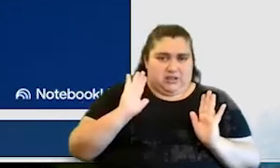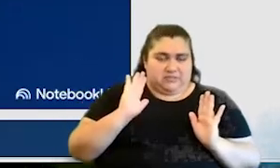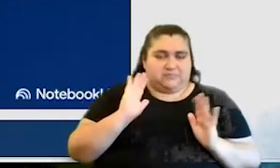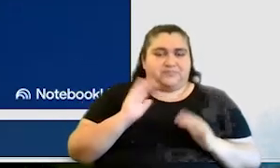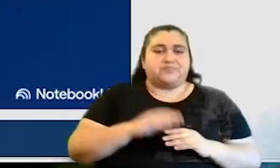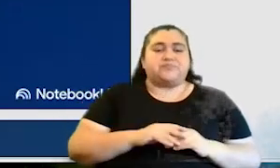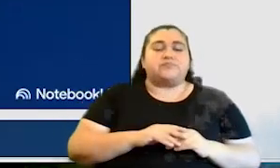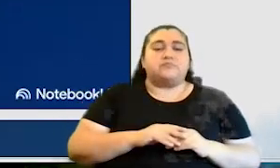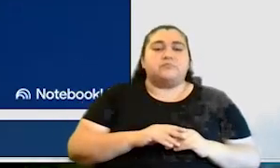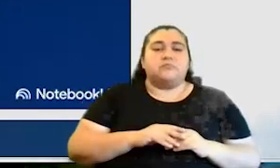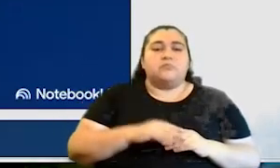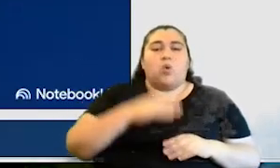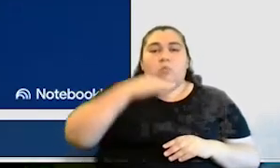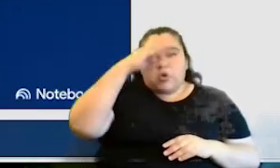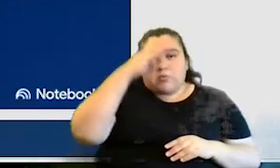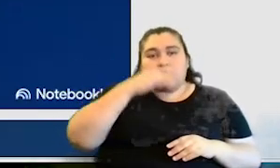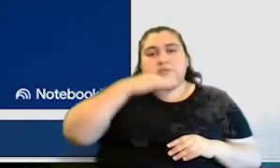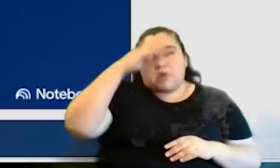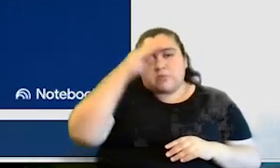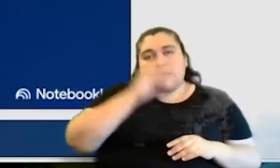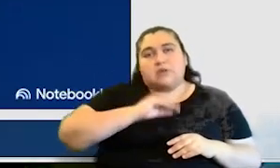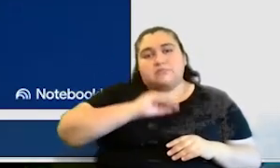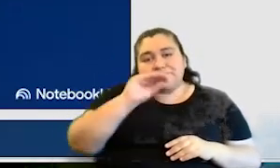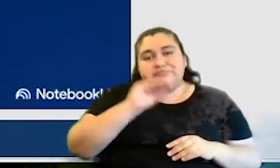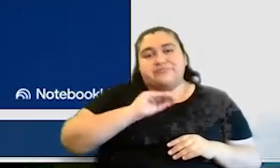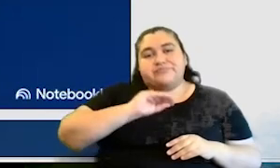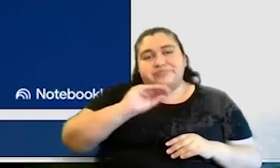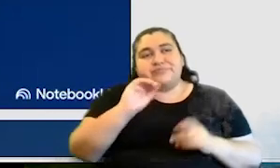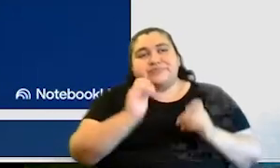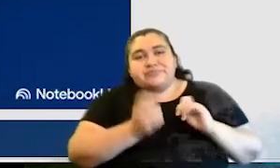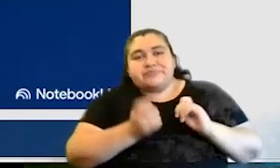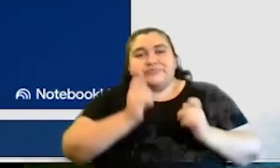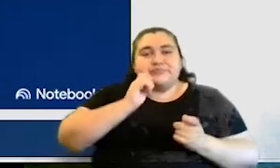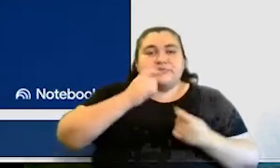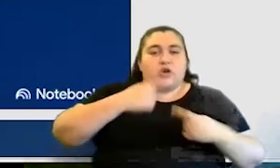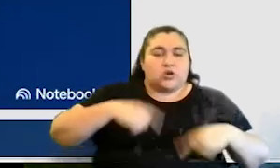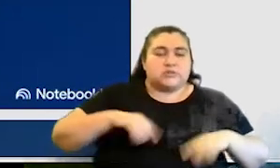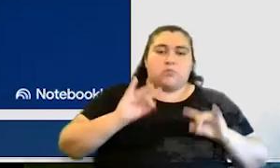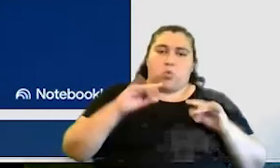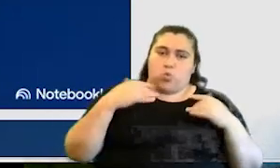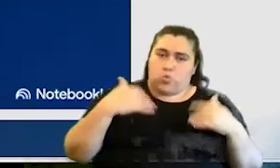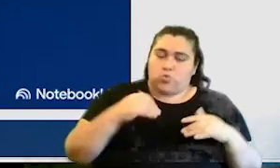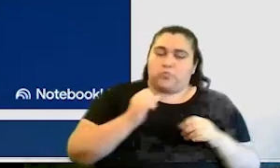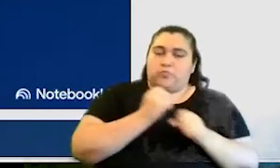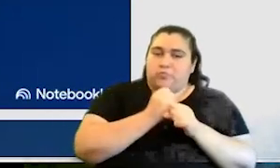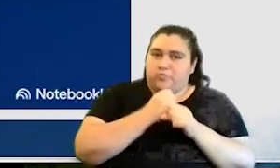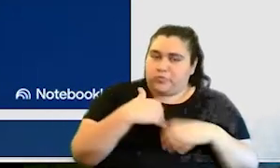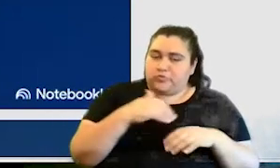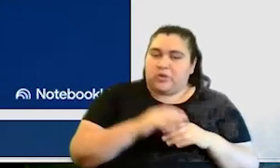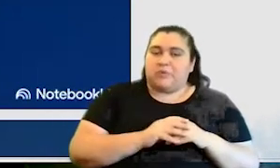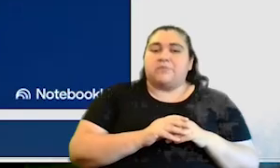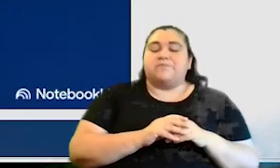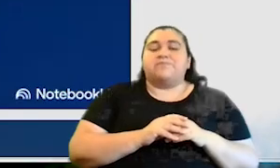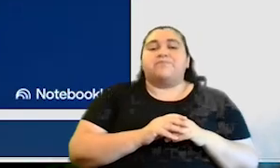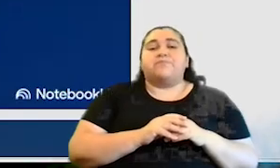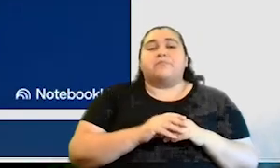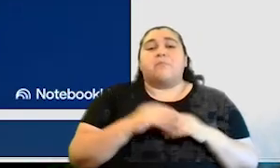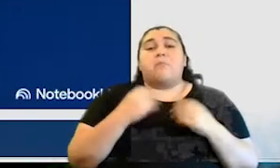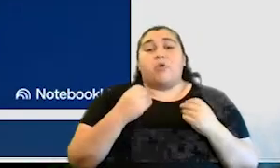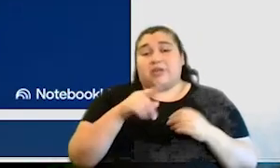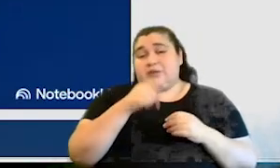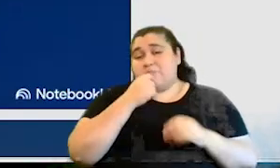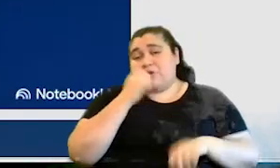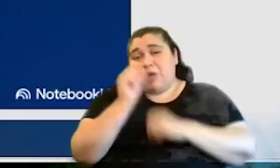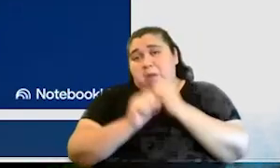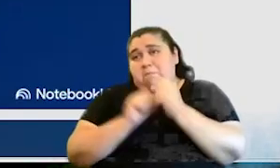cada mes tratando de ajustar todos los empleados, todas las liquidaciones. Piensen que no solamente pasa con una empresa